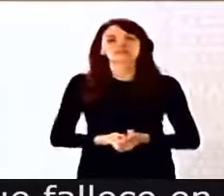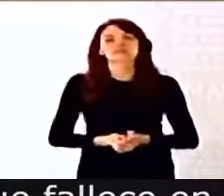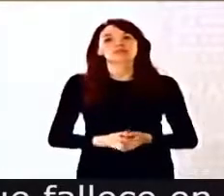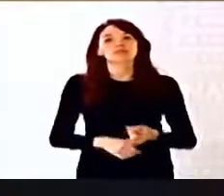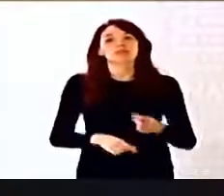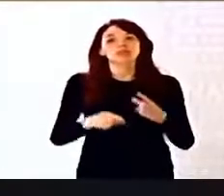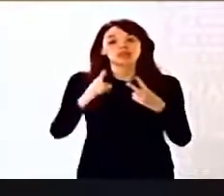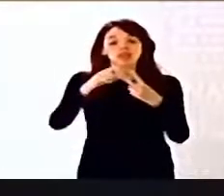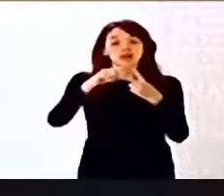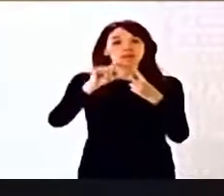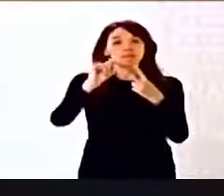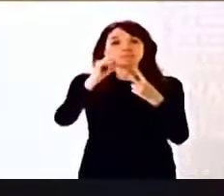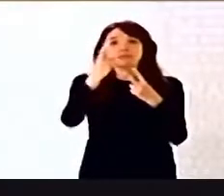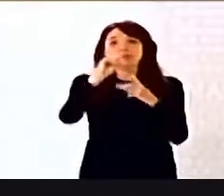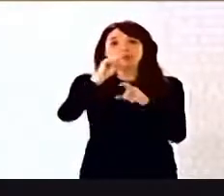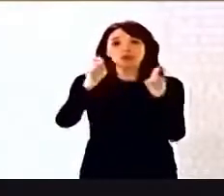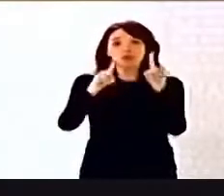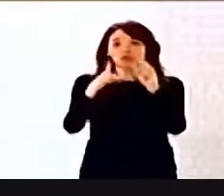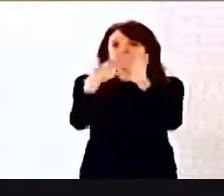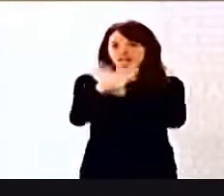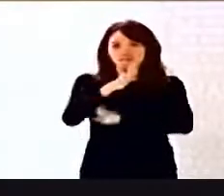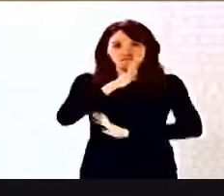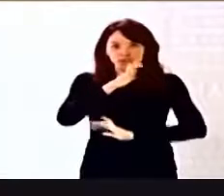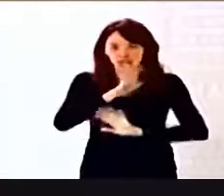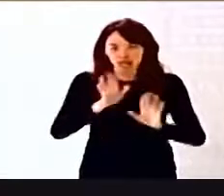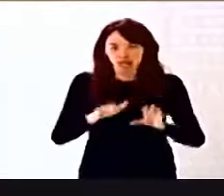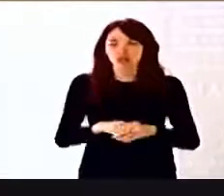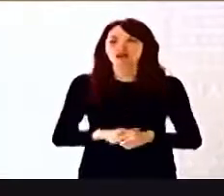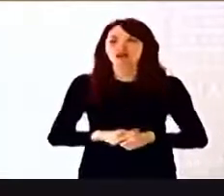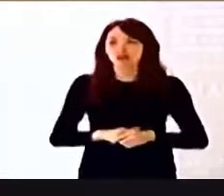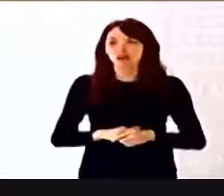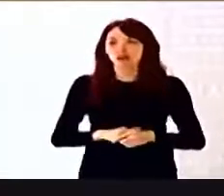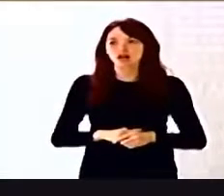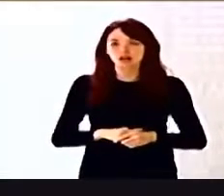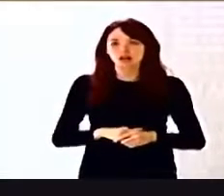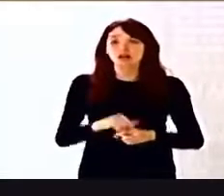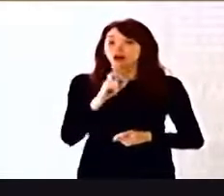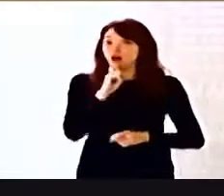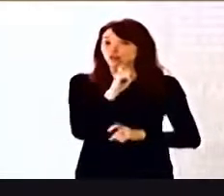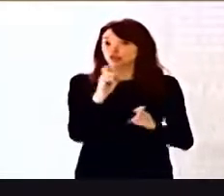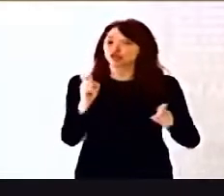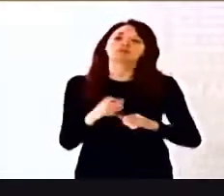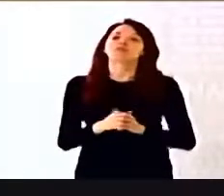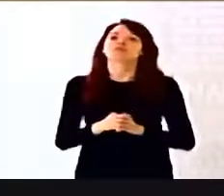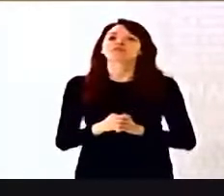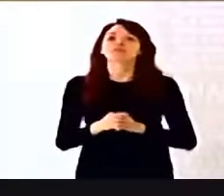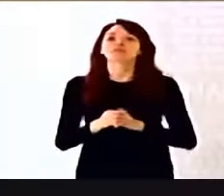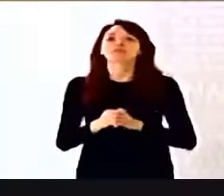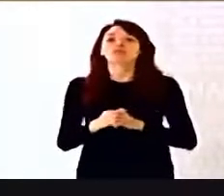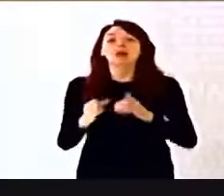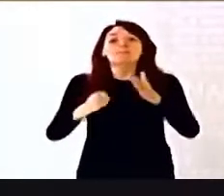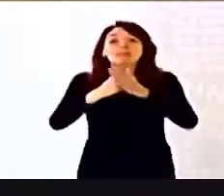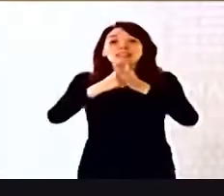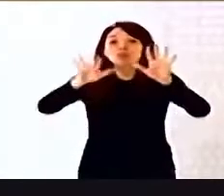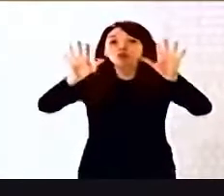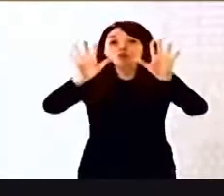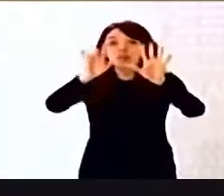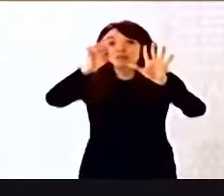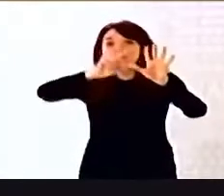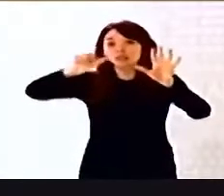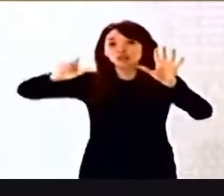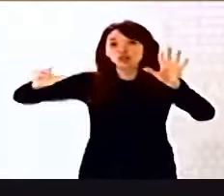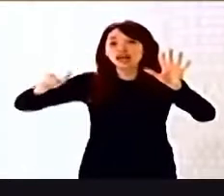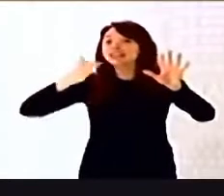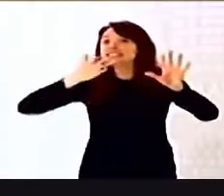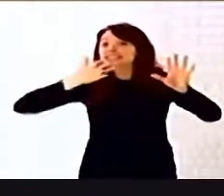pregunta me he debido explicar fatal. Le digo, está limitado a un máximo de 10 cuando no son